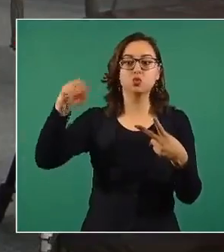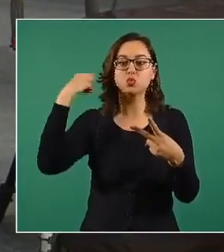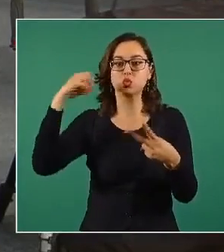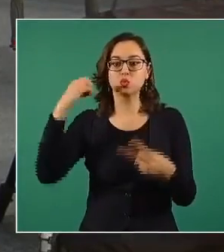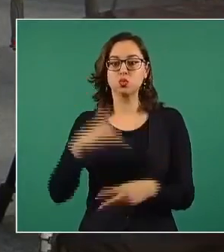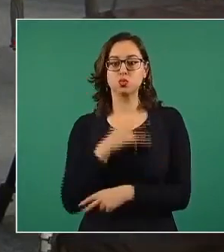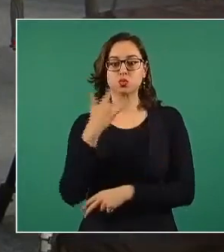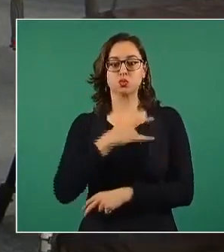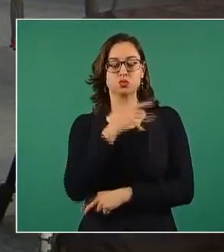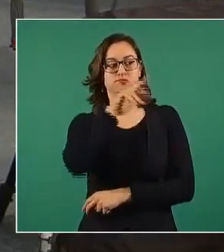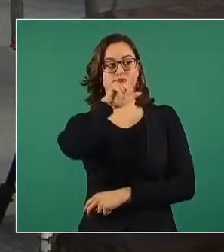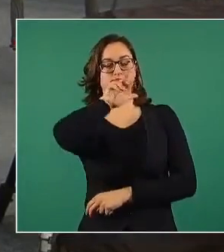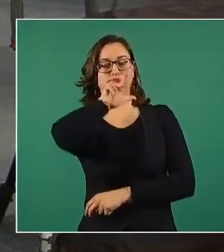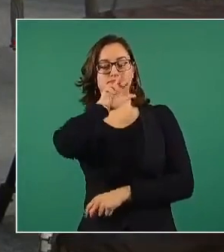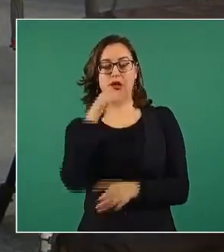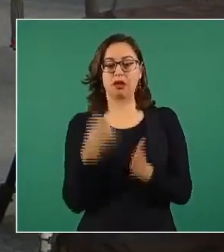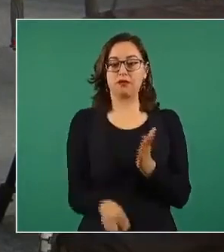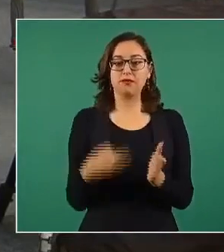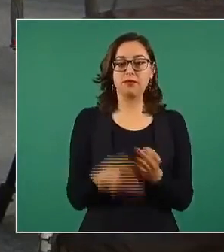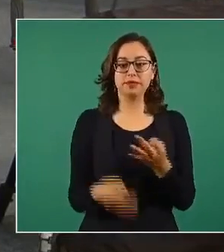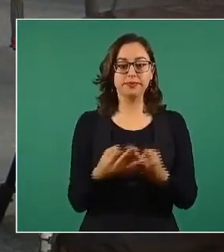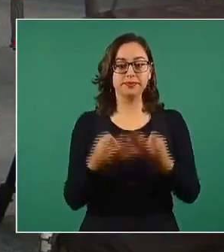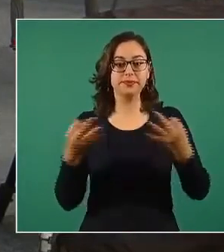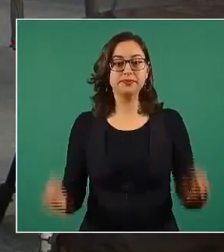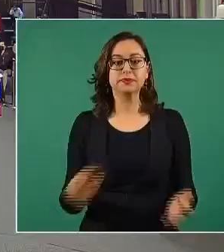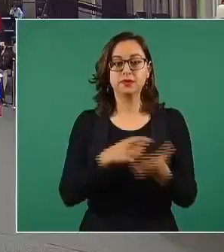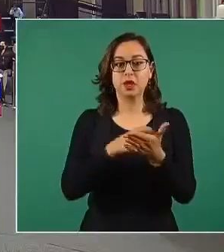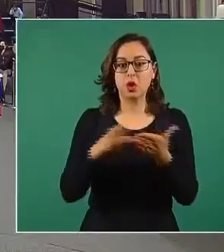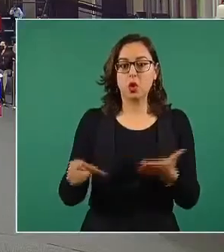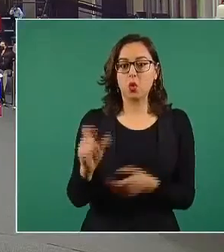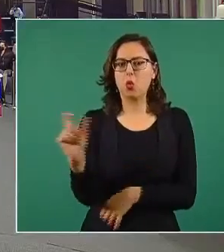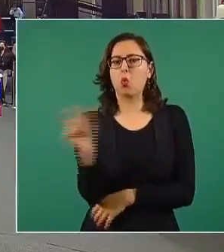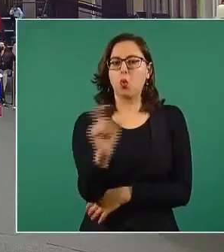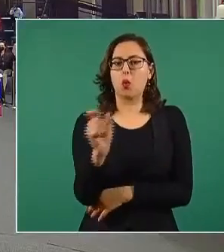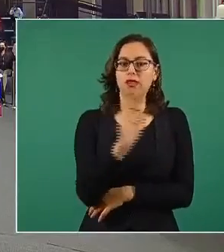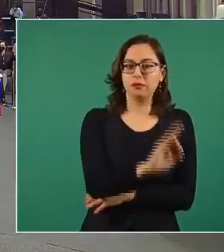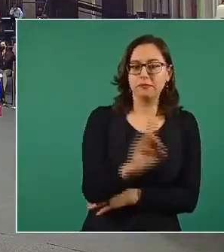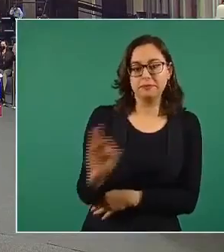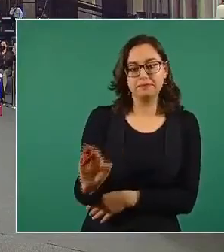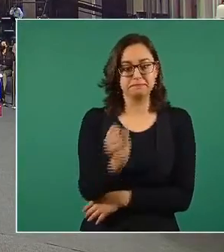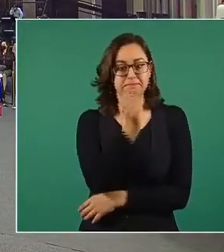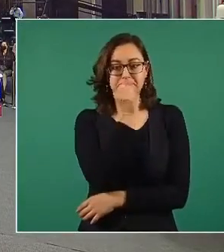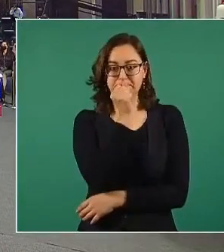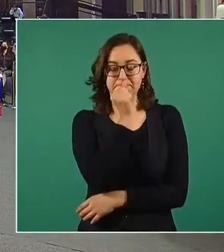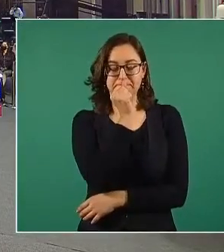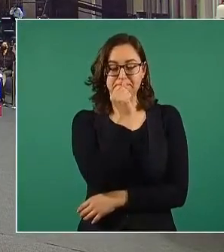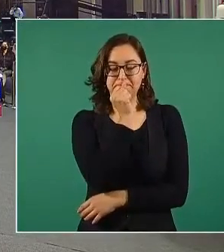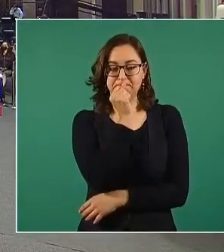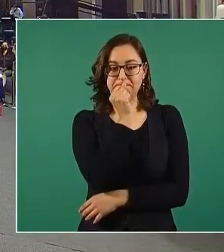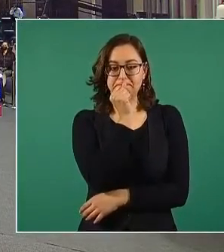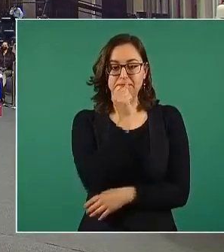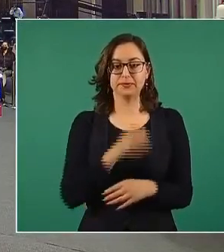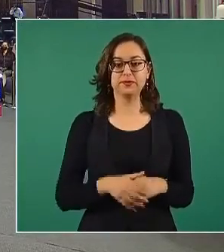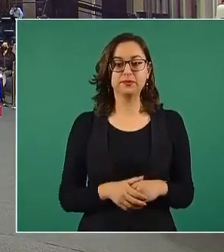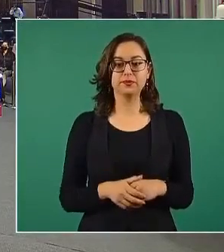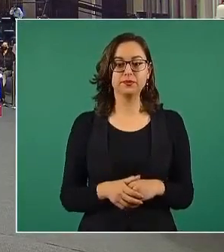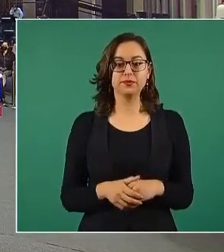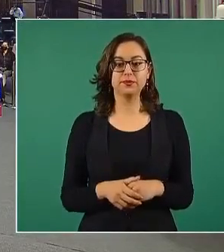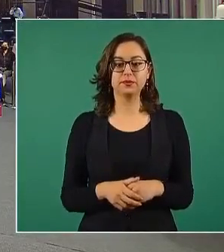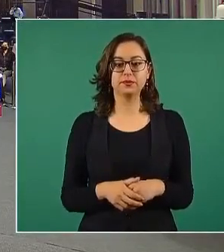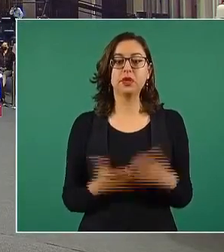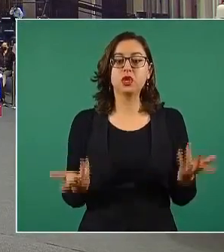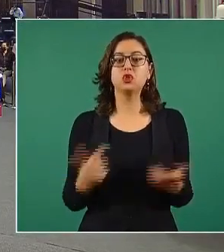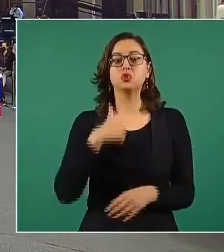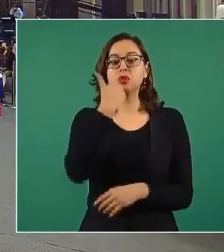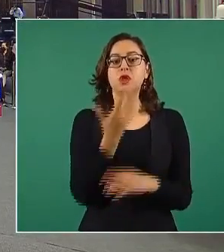lo declaró su director, e incluso no dio quizá una fecha tentativa justamente para la adquisición de estos terrenos. Como dato,